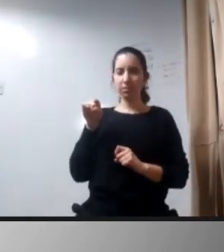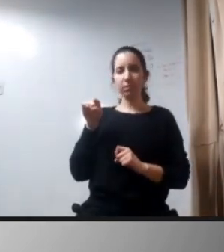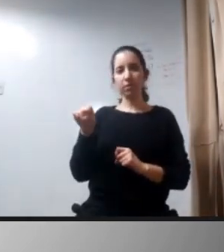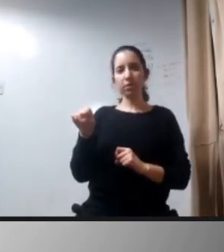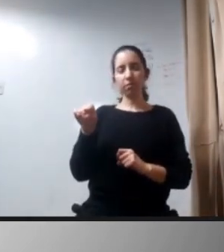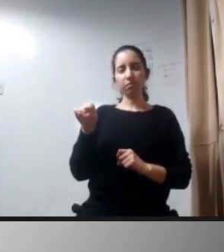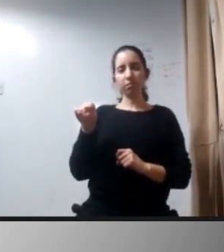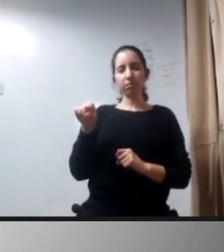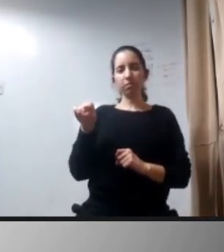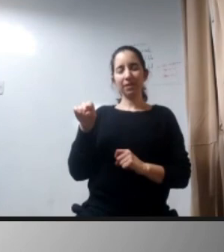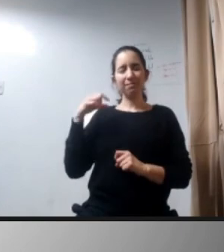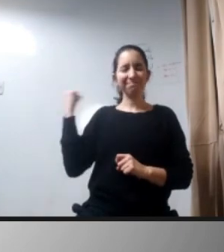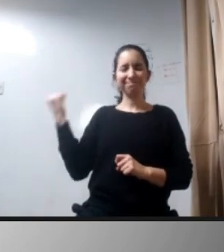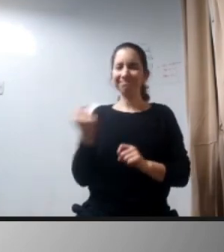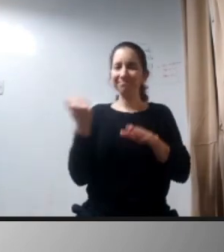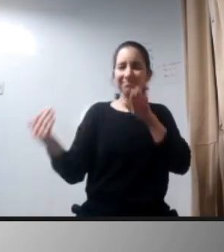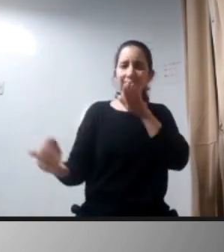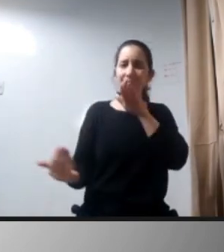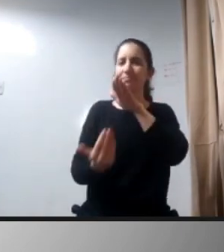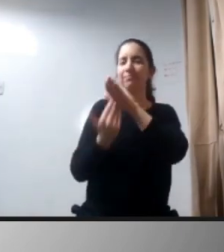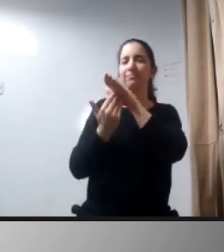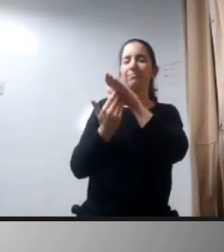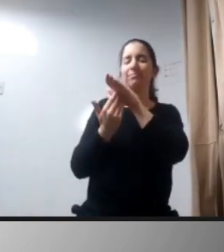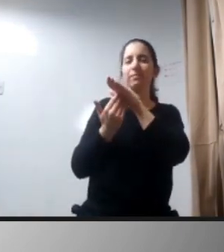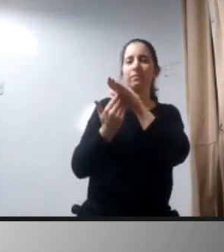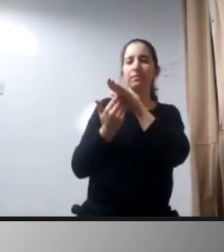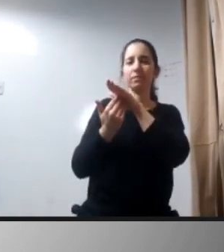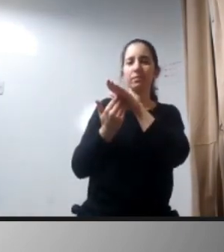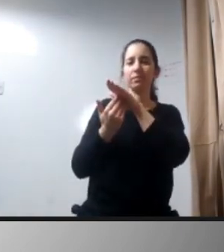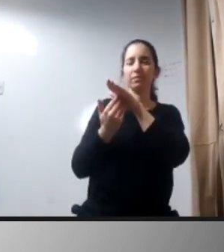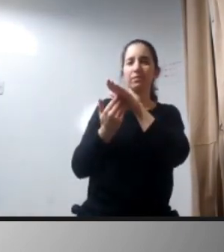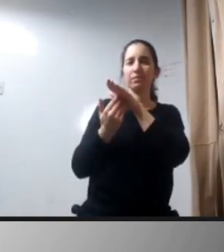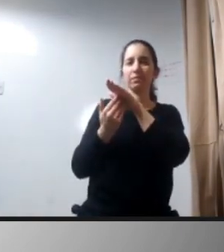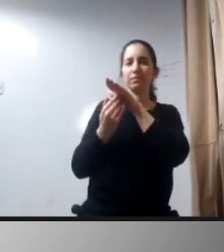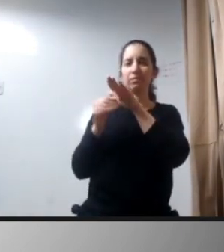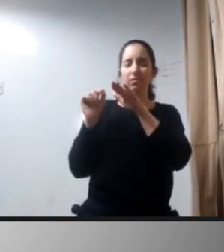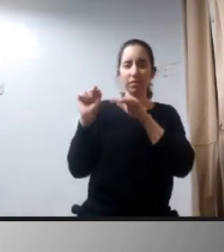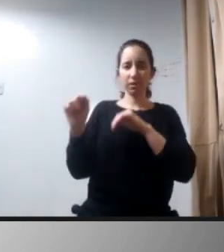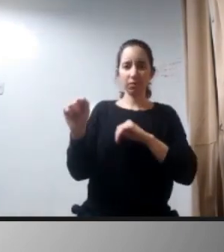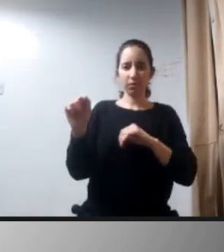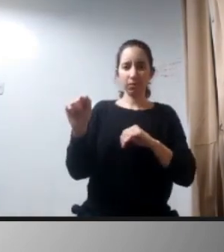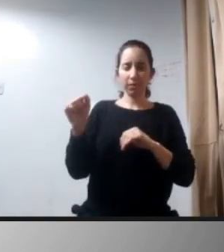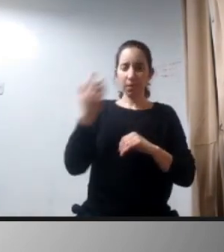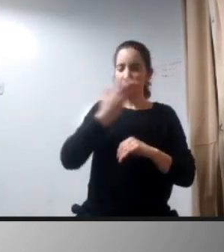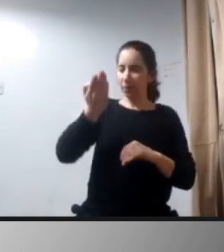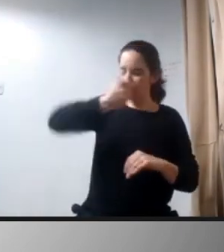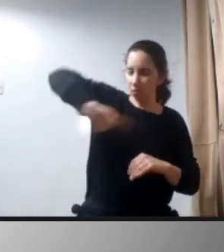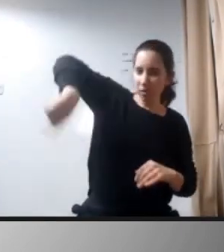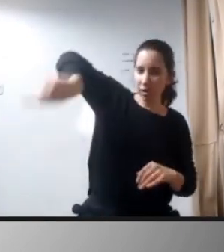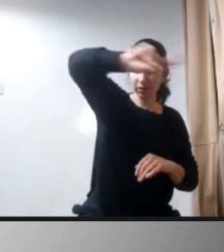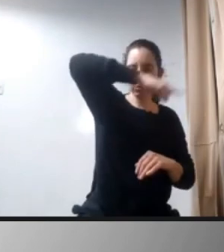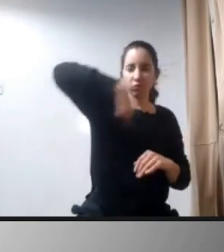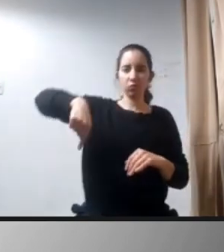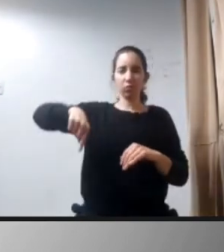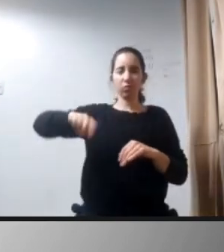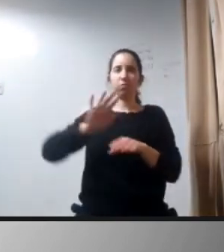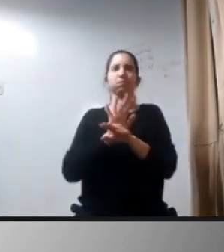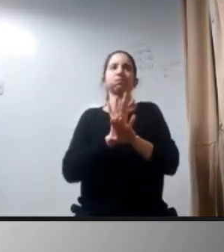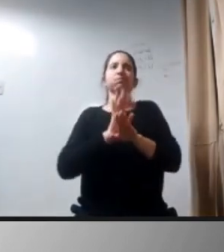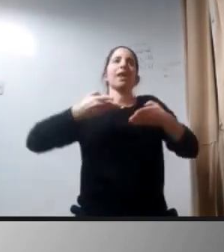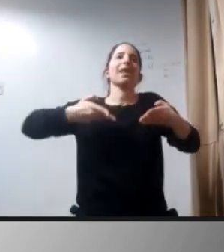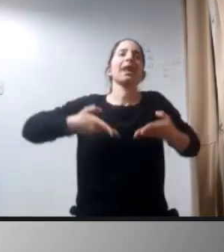muy importante que no se tomen decisiones universales para todo ser humano que nace